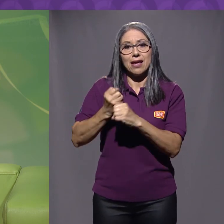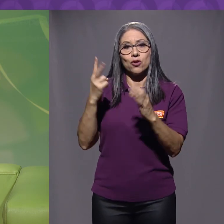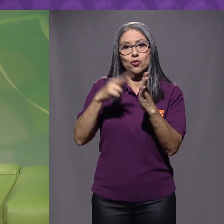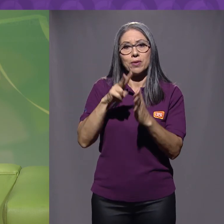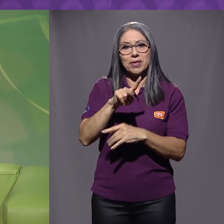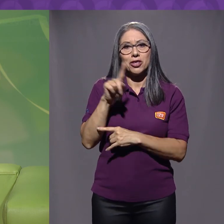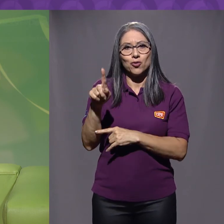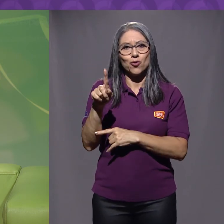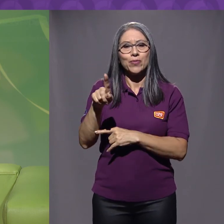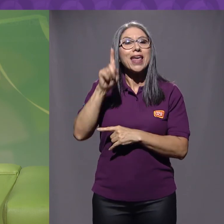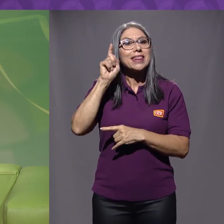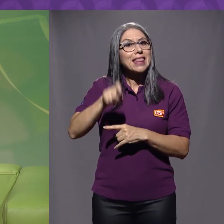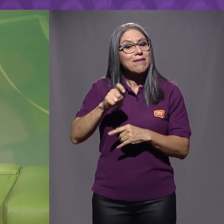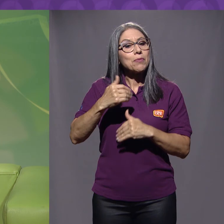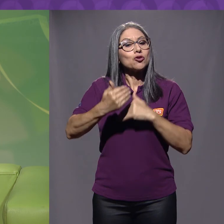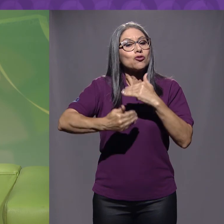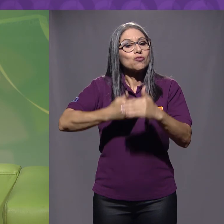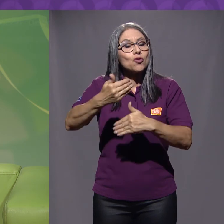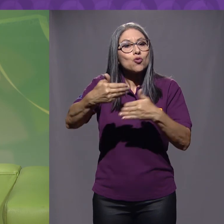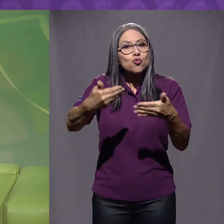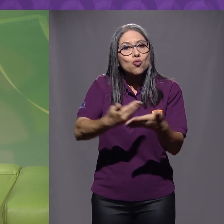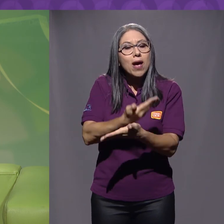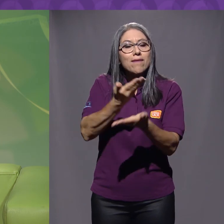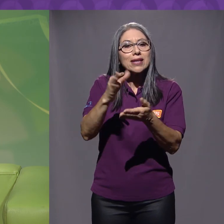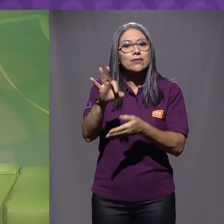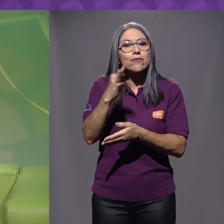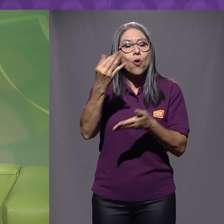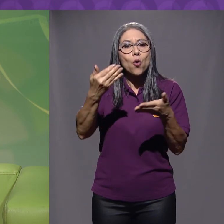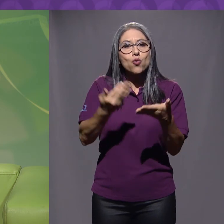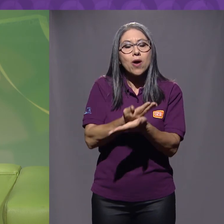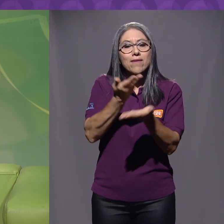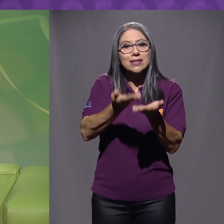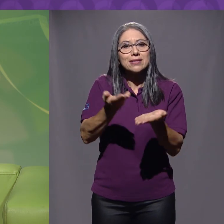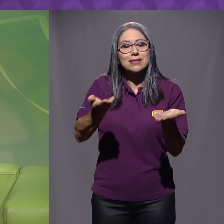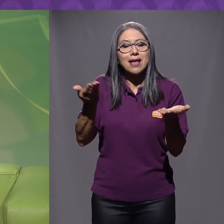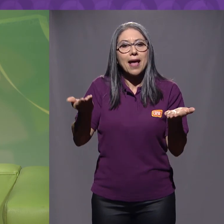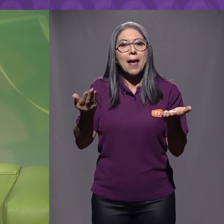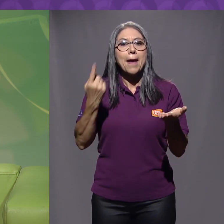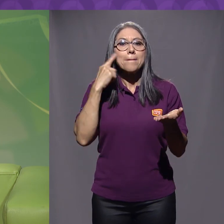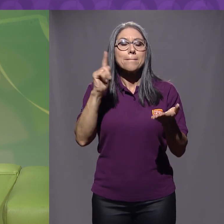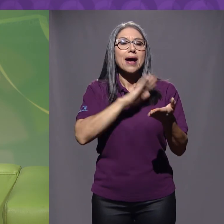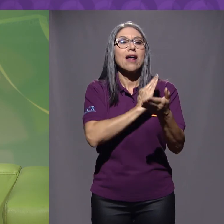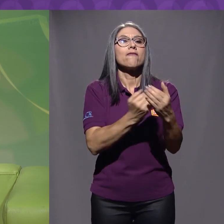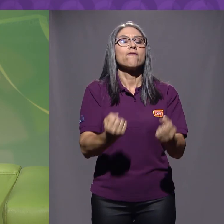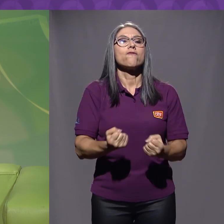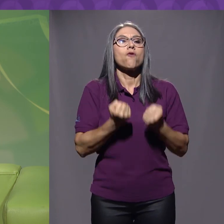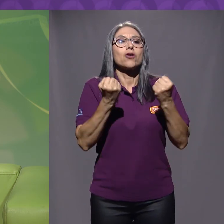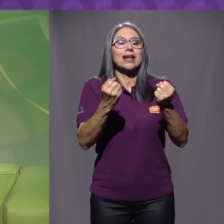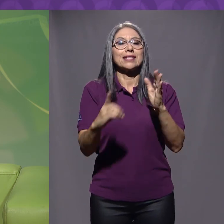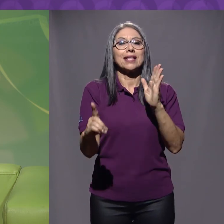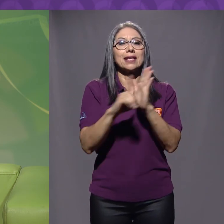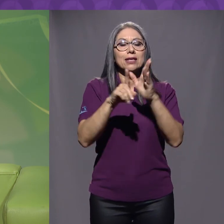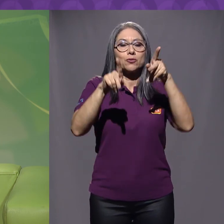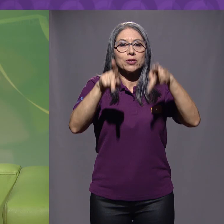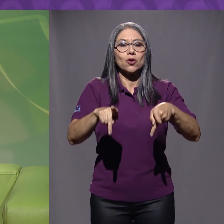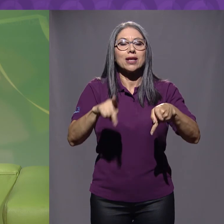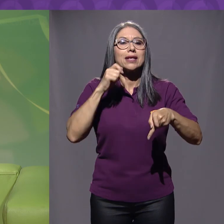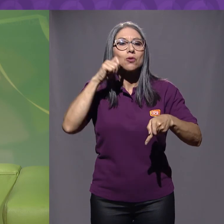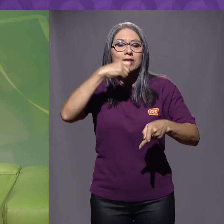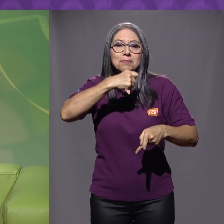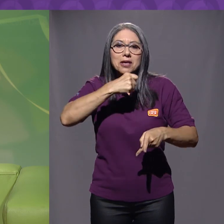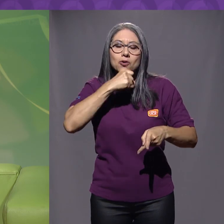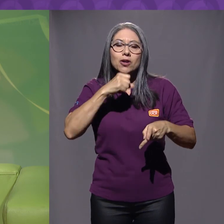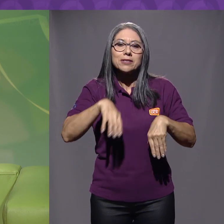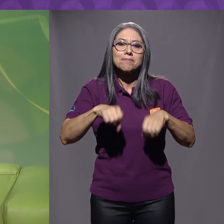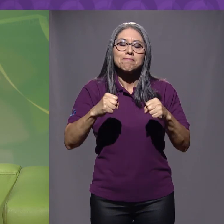este 2021 y que tenemos que trabajar en construir nuevas herramientas para fortalecer el cumplimiento de los derechos de las personas